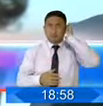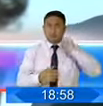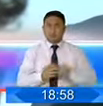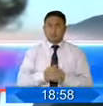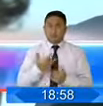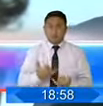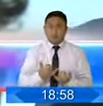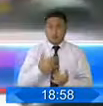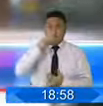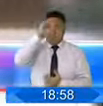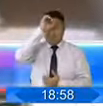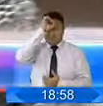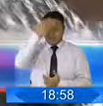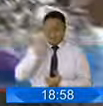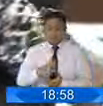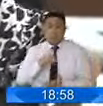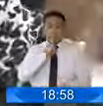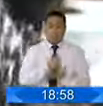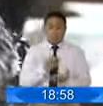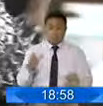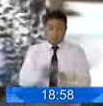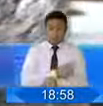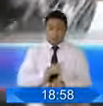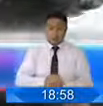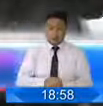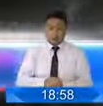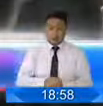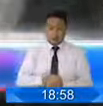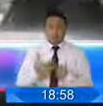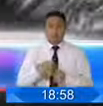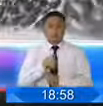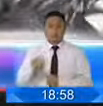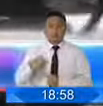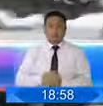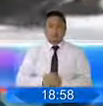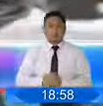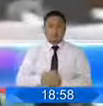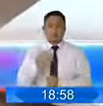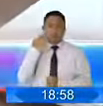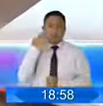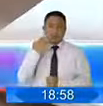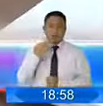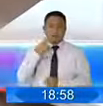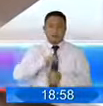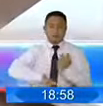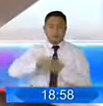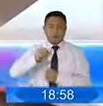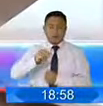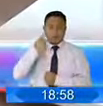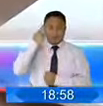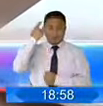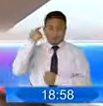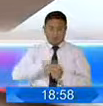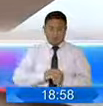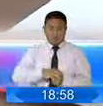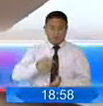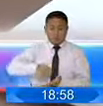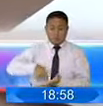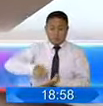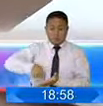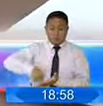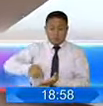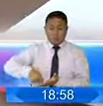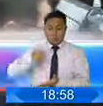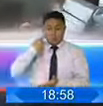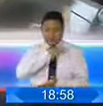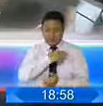verdad total. Bravo también dijo haber falsificado las firmas de su madre, hermana y padrastro, y que ellos no tienen nada